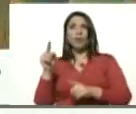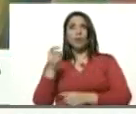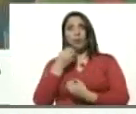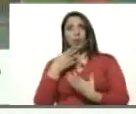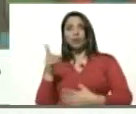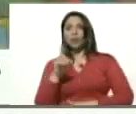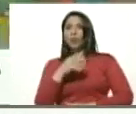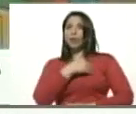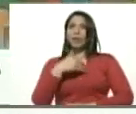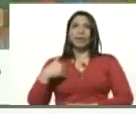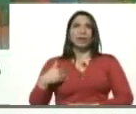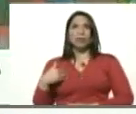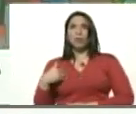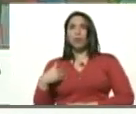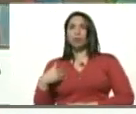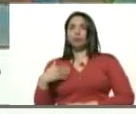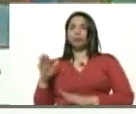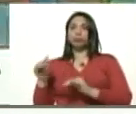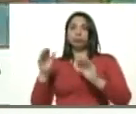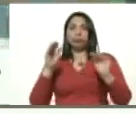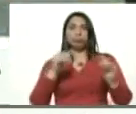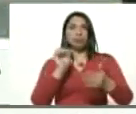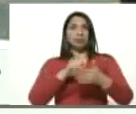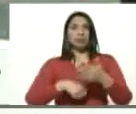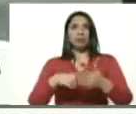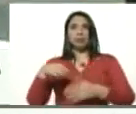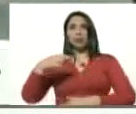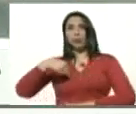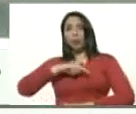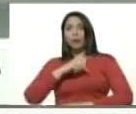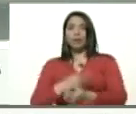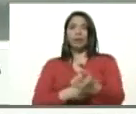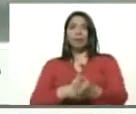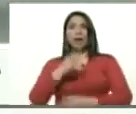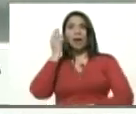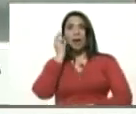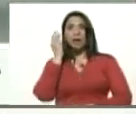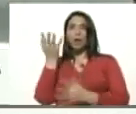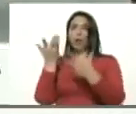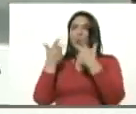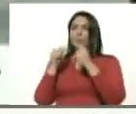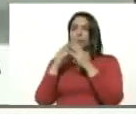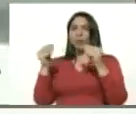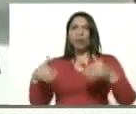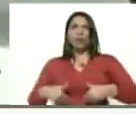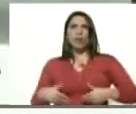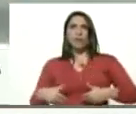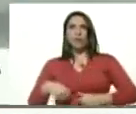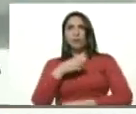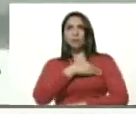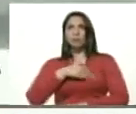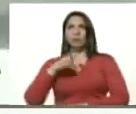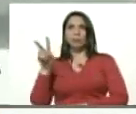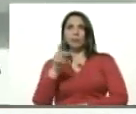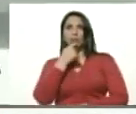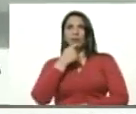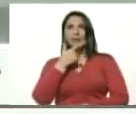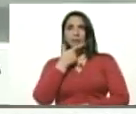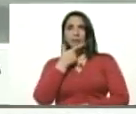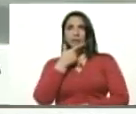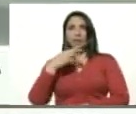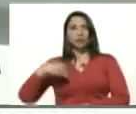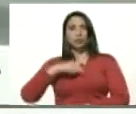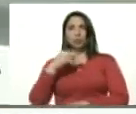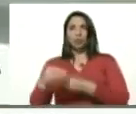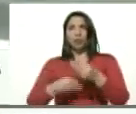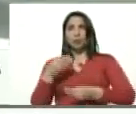despedir el pase, presidente, sin que nuestra hermana Jacqueline nos comente todo el esfuerzo que desde la misión Venezuela Bella estamos